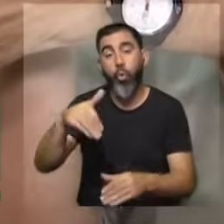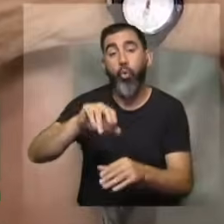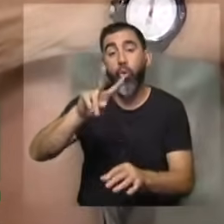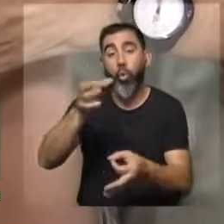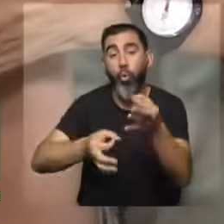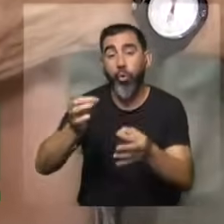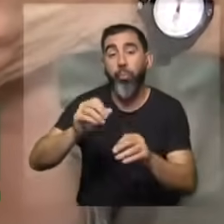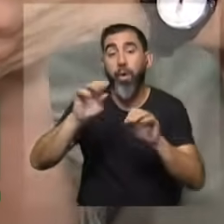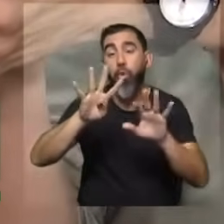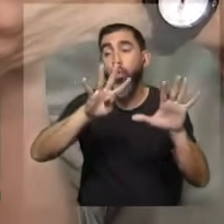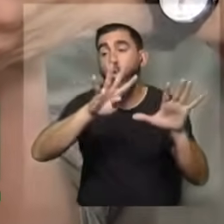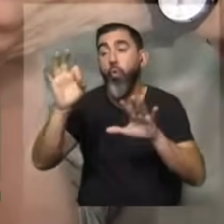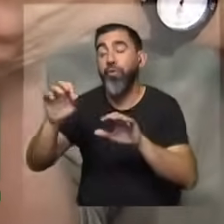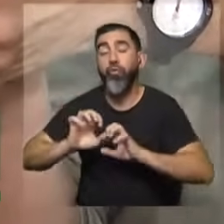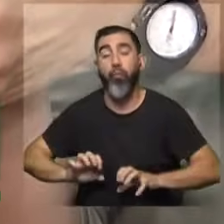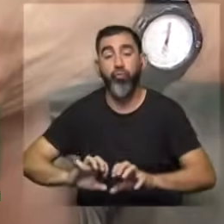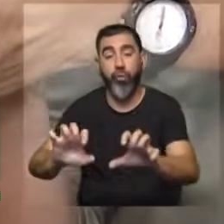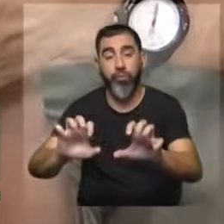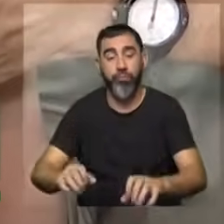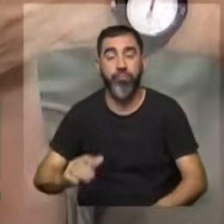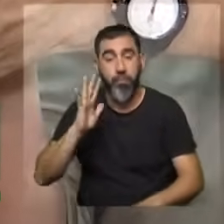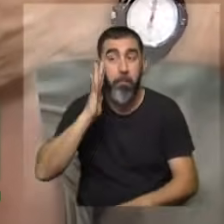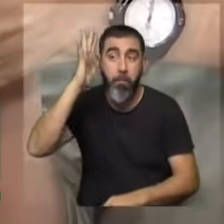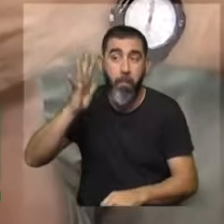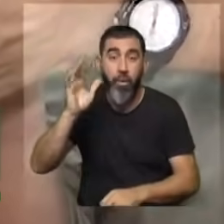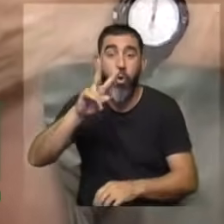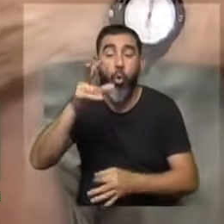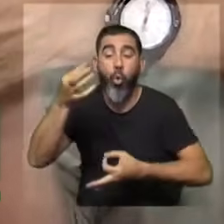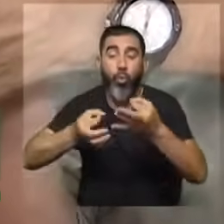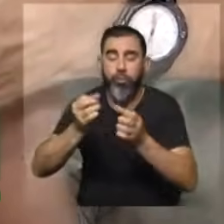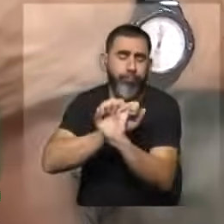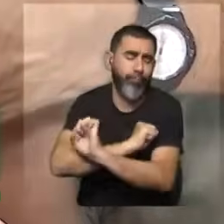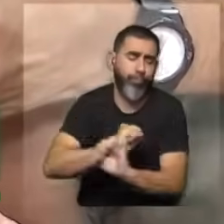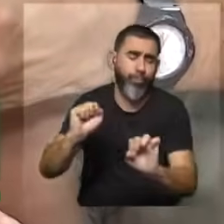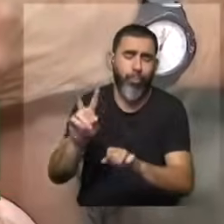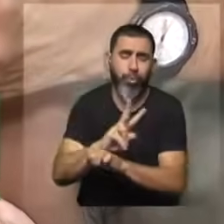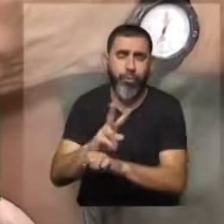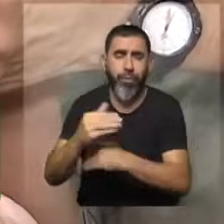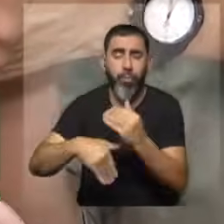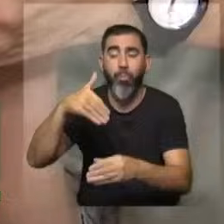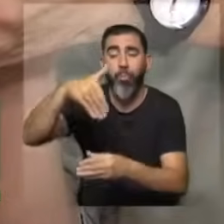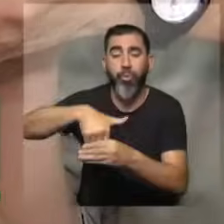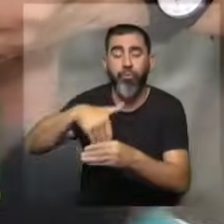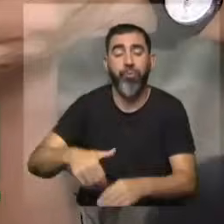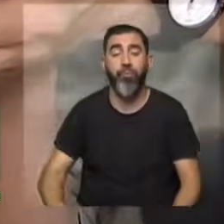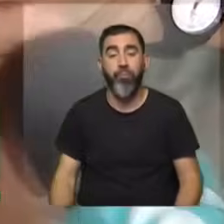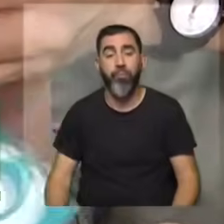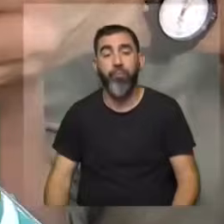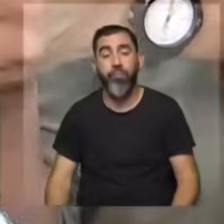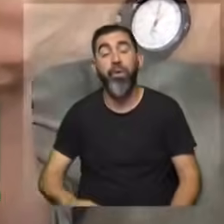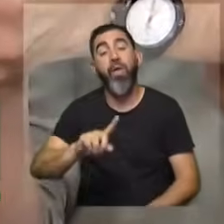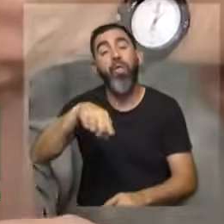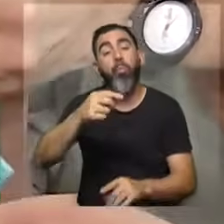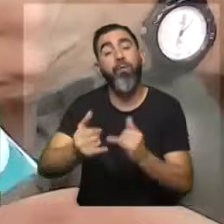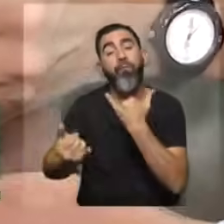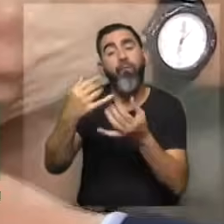para 900 funcionarios o sea ustedes imaginan que con dos contadores es imposible hacer la auditoría de un proceso electoral pero qu tiene que hacer la corte después de recibir